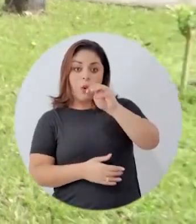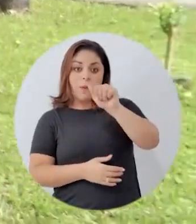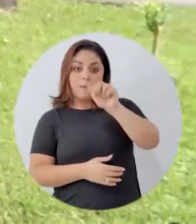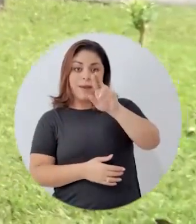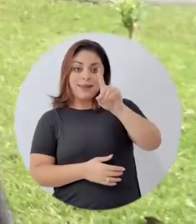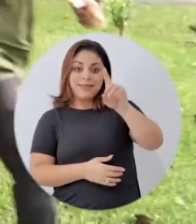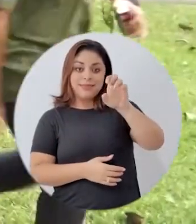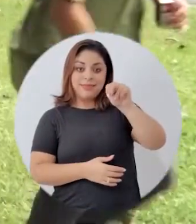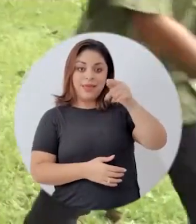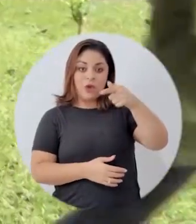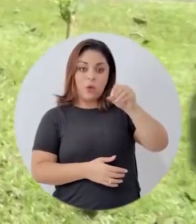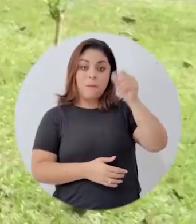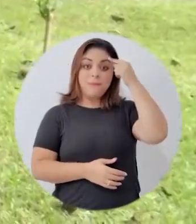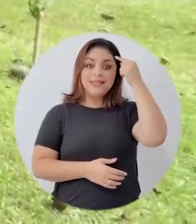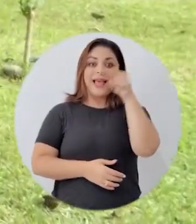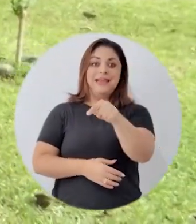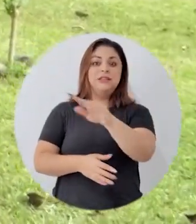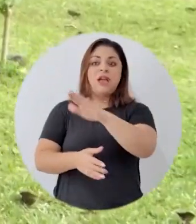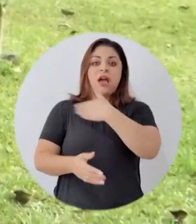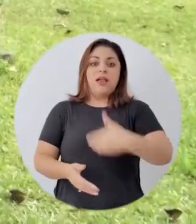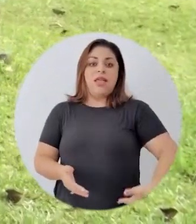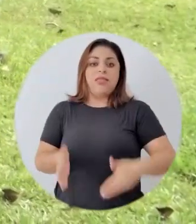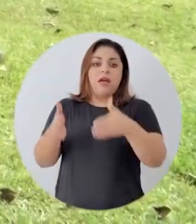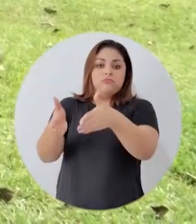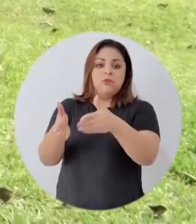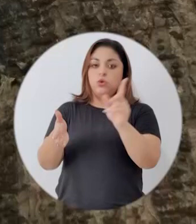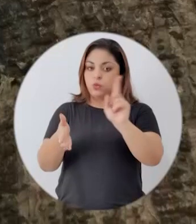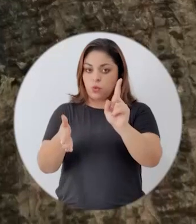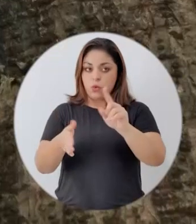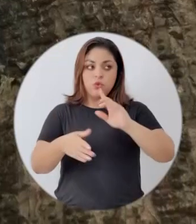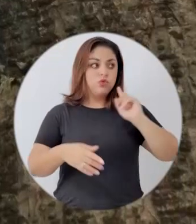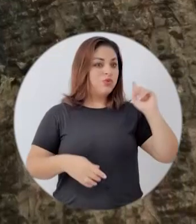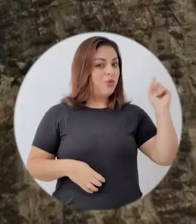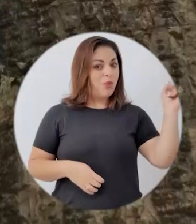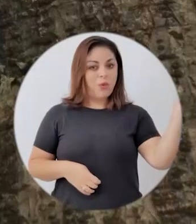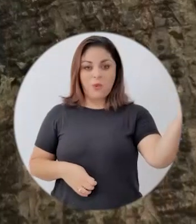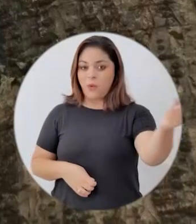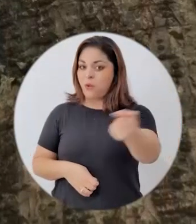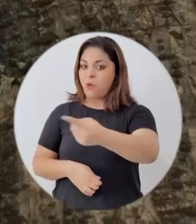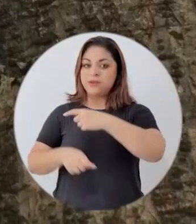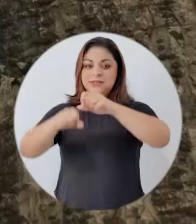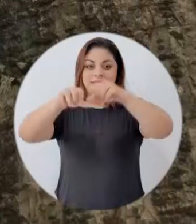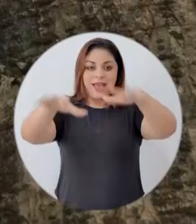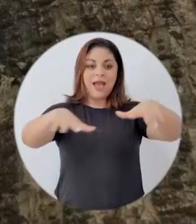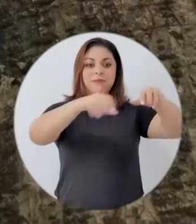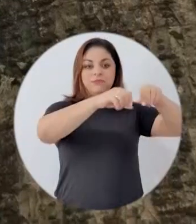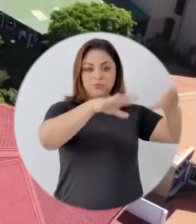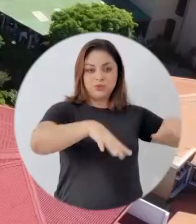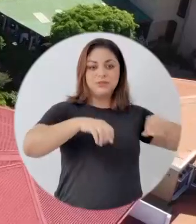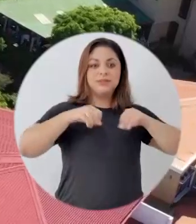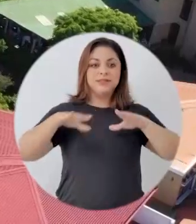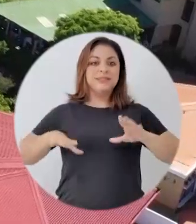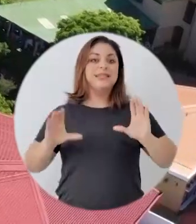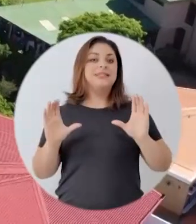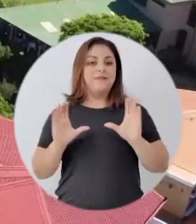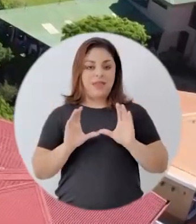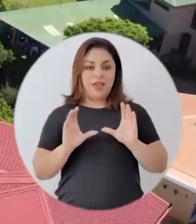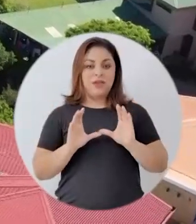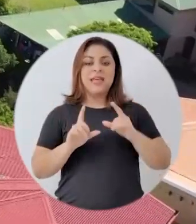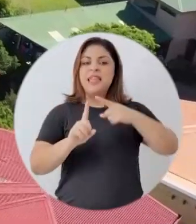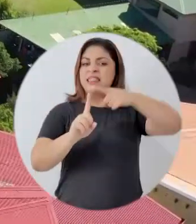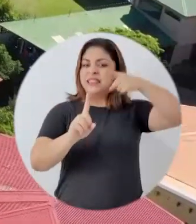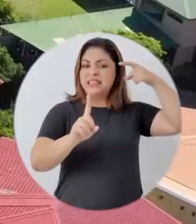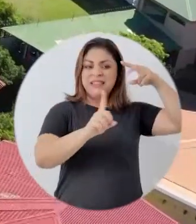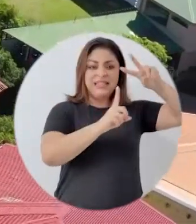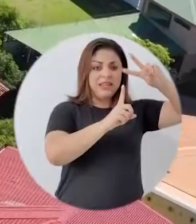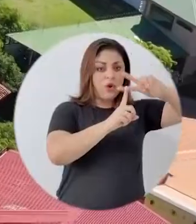es tal vez el central y que la gente piensa inmediatamente, sino que tenemos todos los campus de la Universidad Nacional